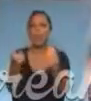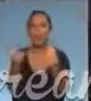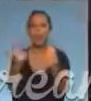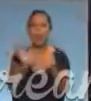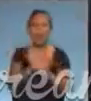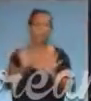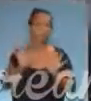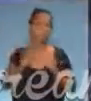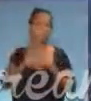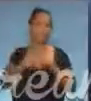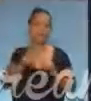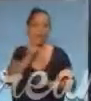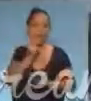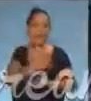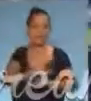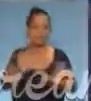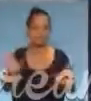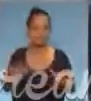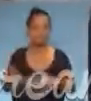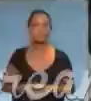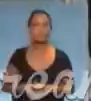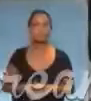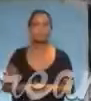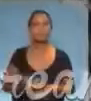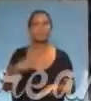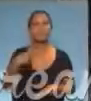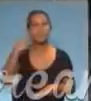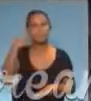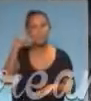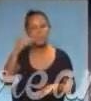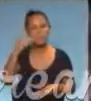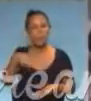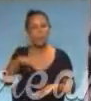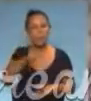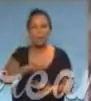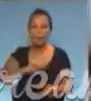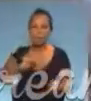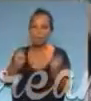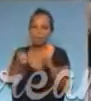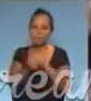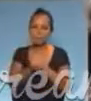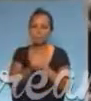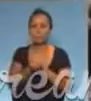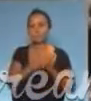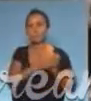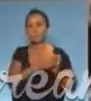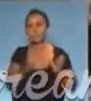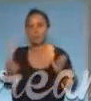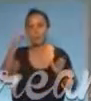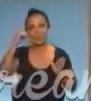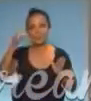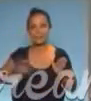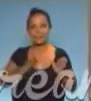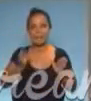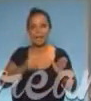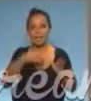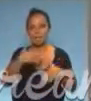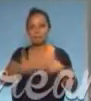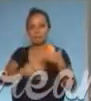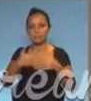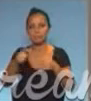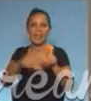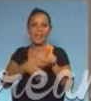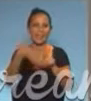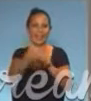voto nulo. Yo creo que hay una idea de que ha habido un giro, quizás después de una década muy contundente del progresismo en la